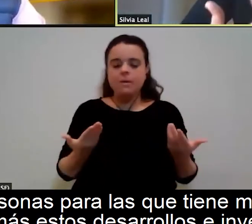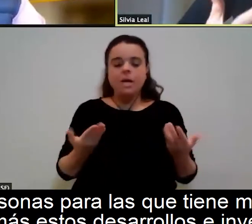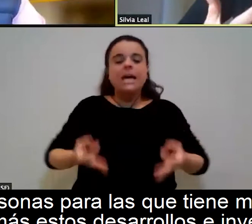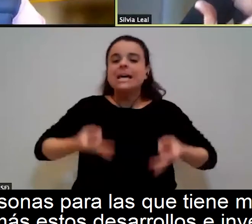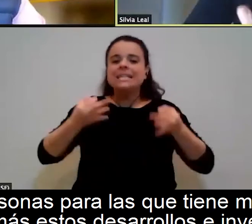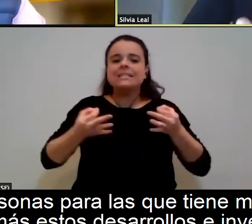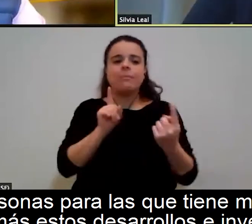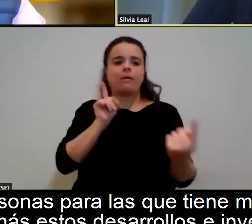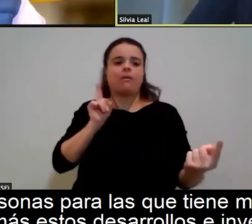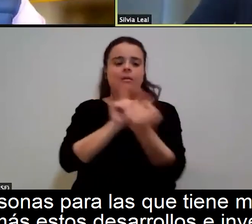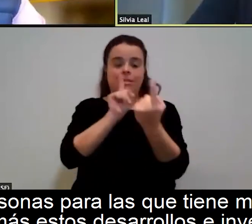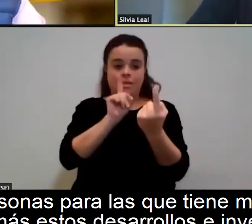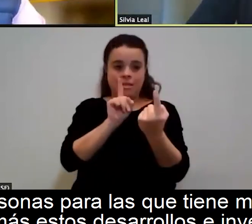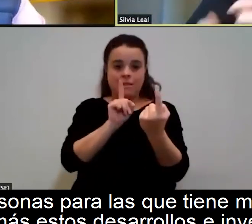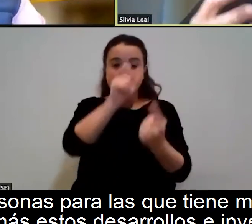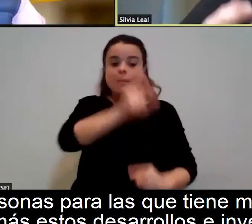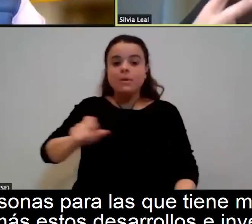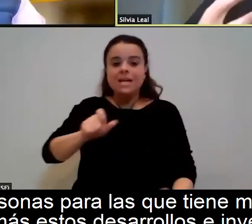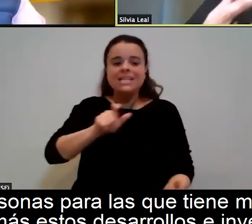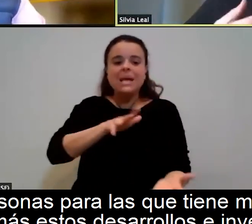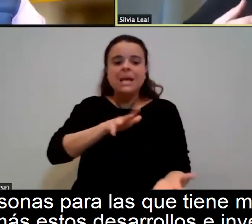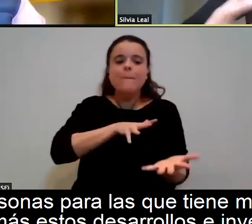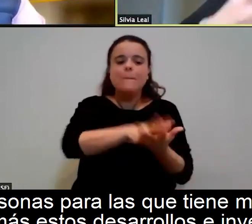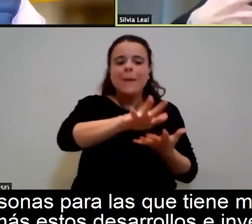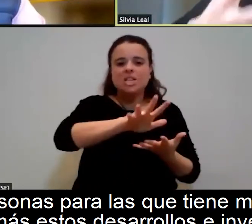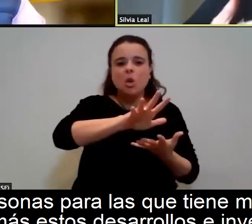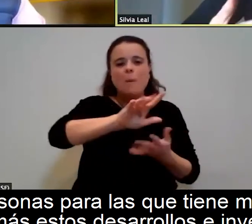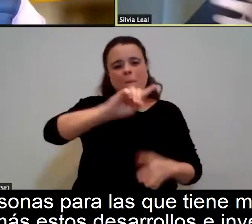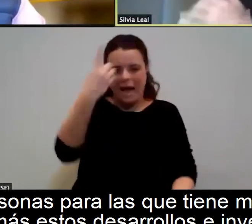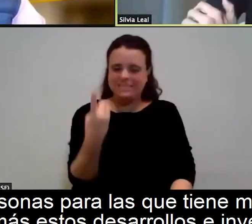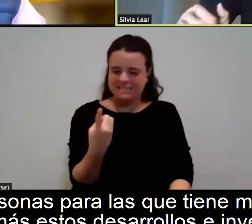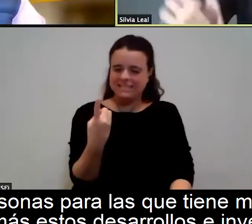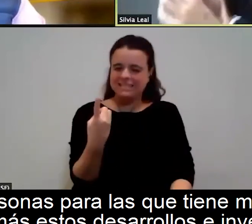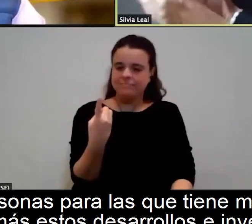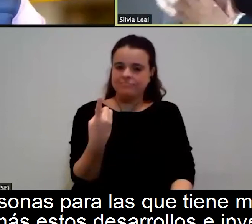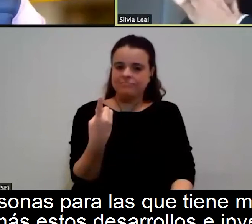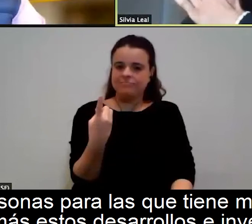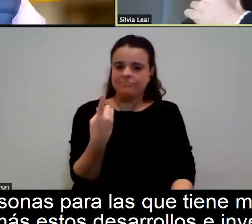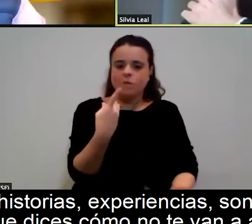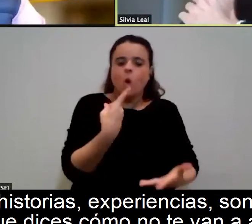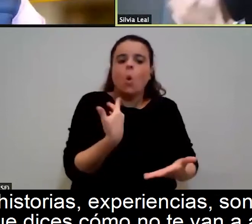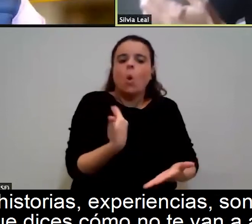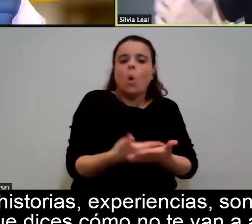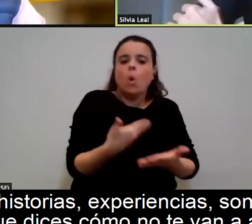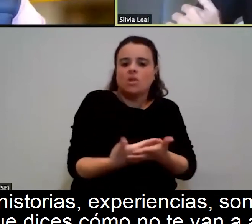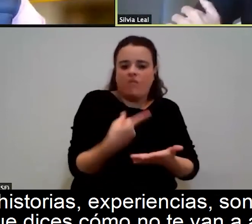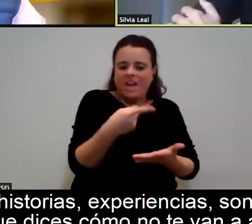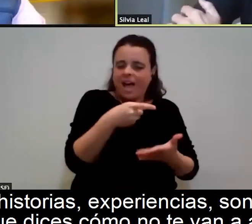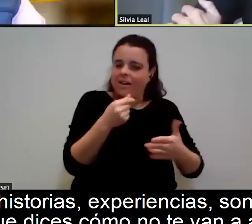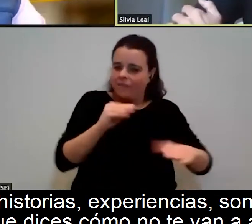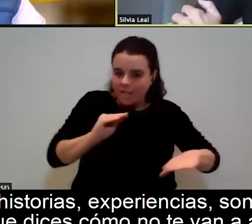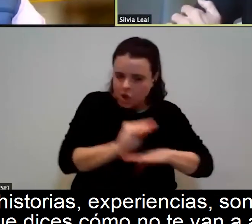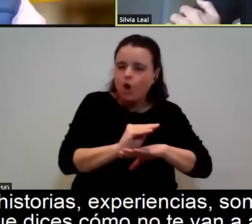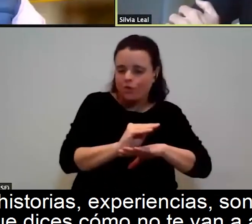para las que tiene más impacto, ¿no? O que justifican más, pues, todos estos desarrollos y estas inversiones, ¿no? Y dices,